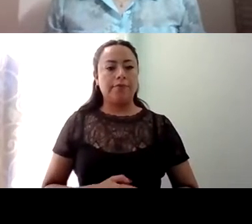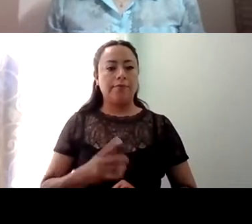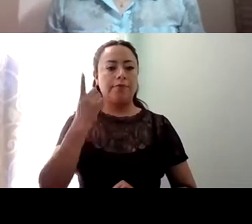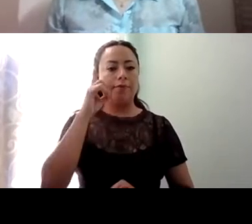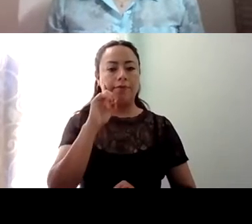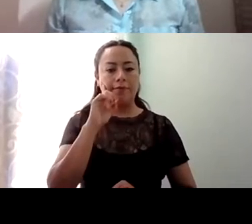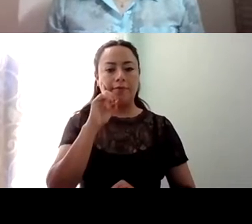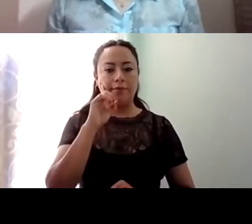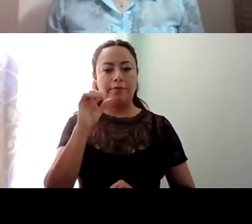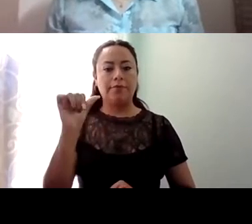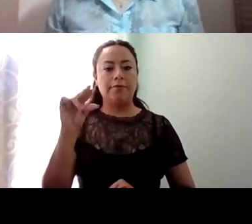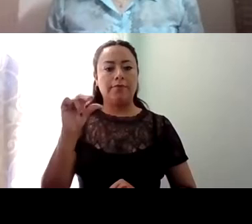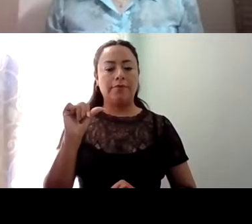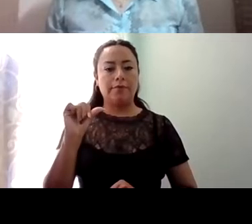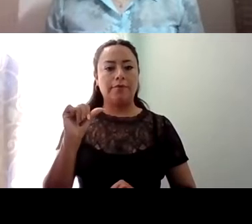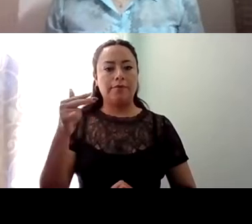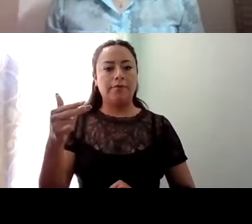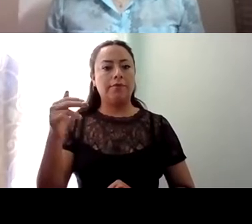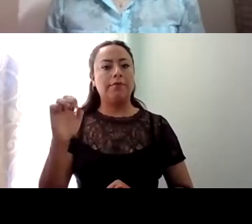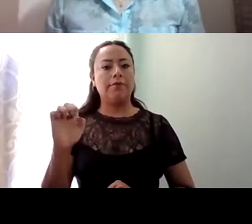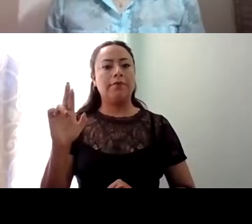Diputada Ana Cristina Hernández Trejo.